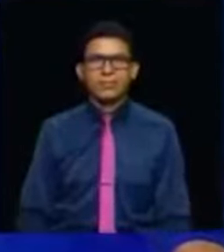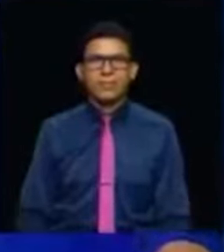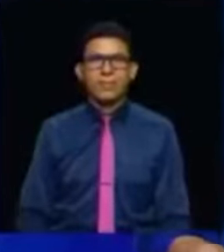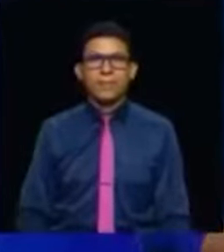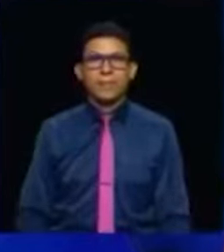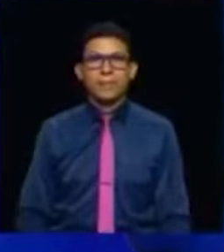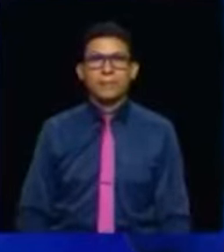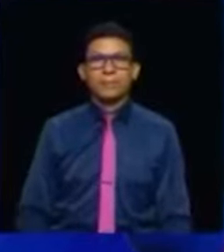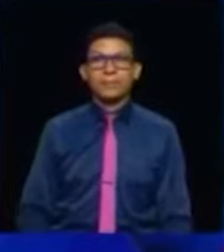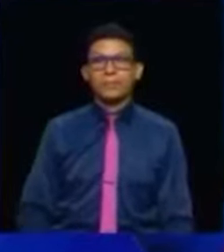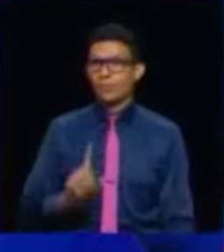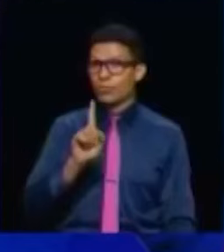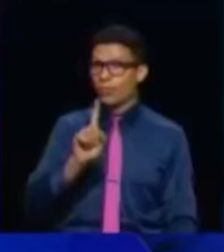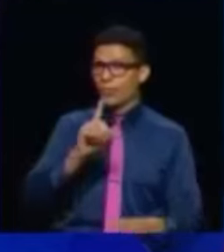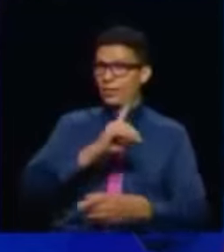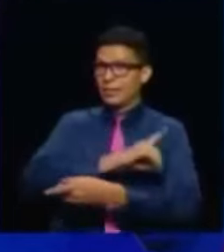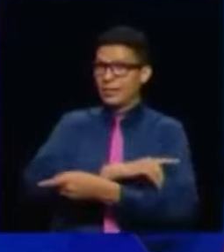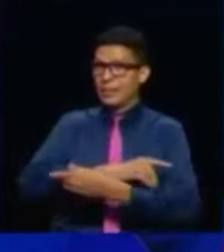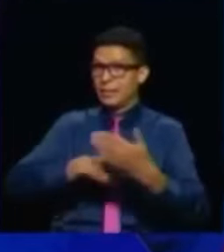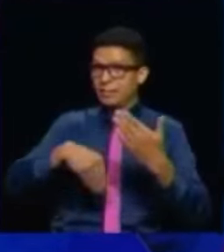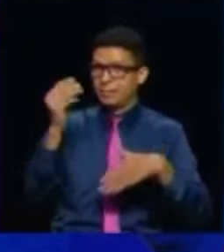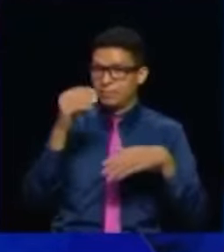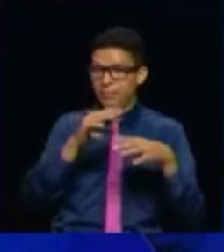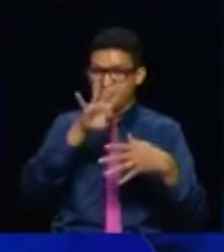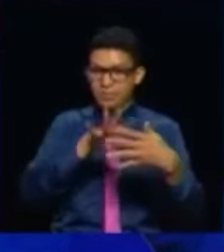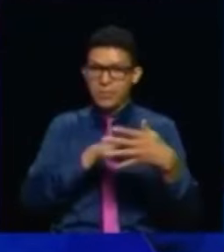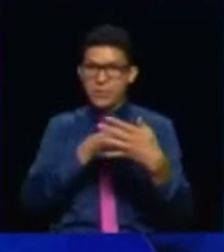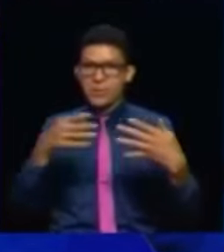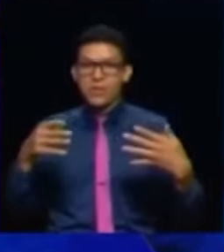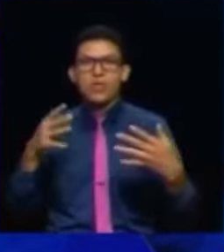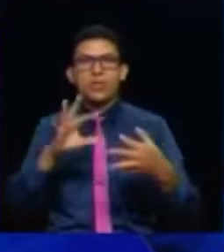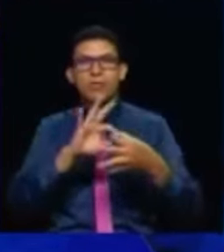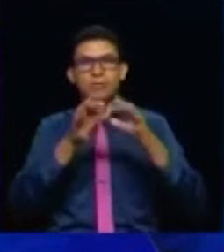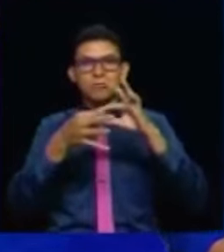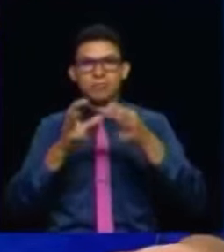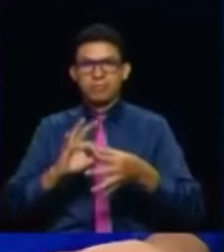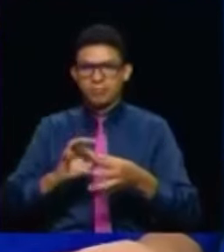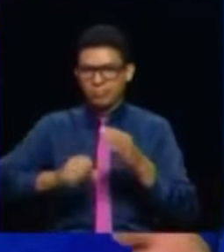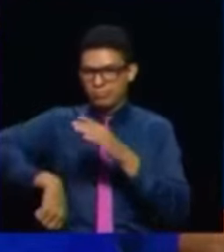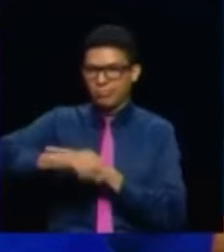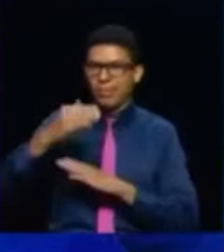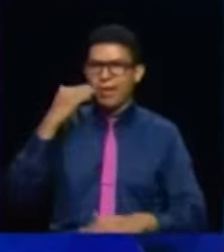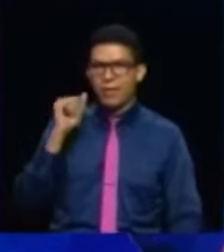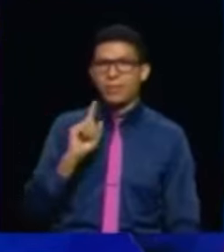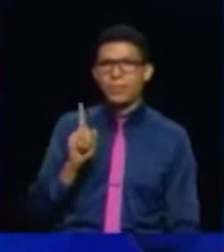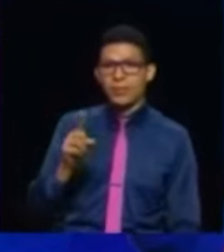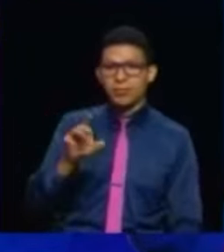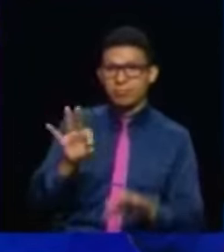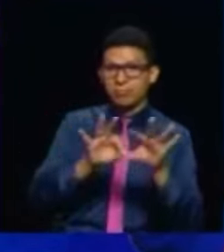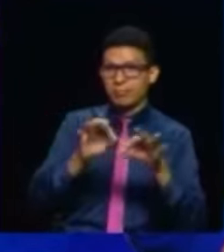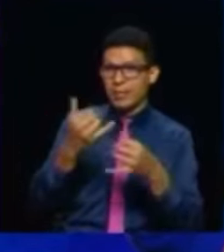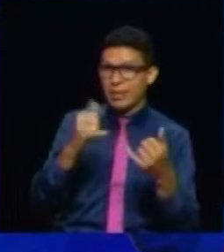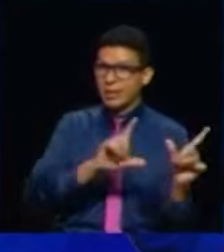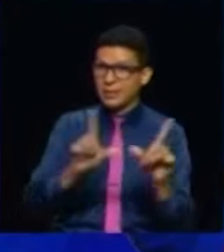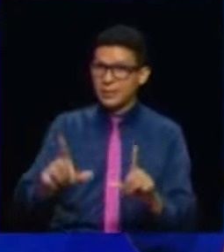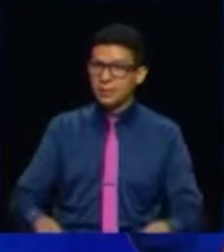Una de las disciplinas que empezará su calendario en las Olimpiadas será el fútbol femenino. Nuestra selección está lista para su